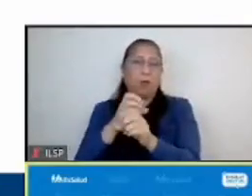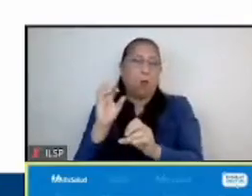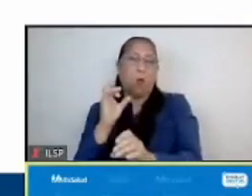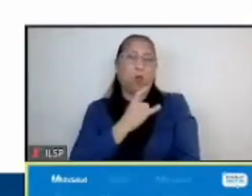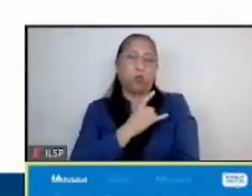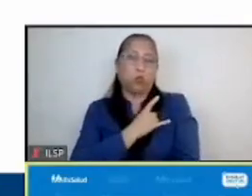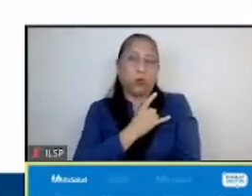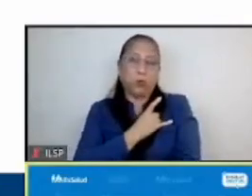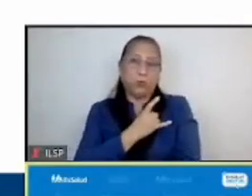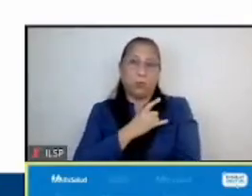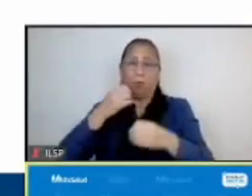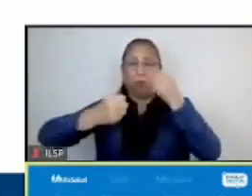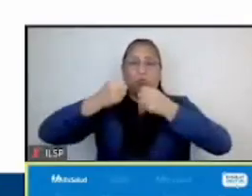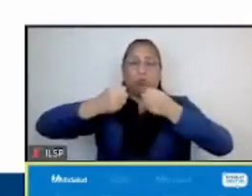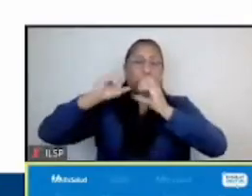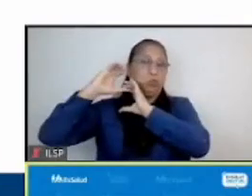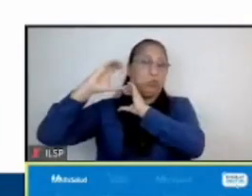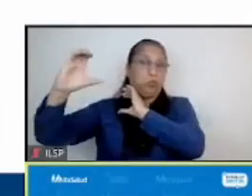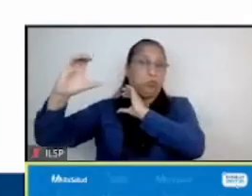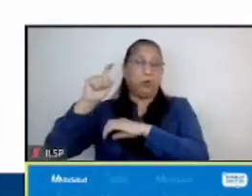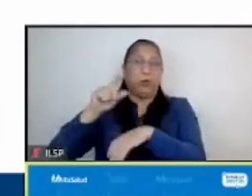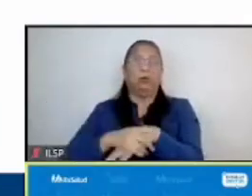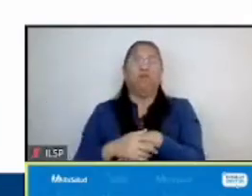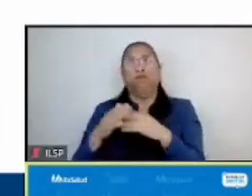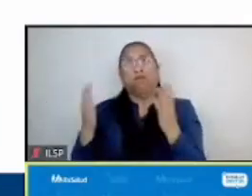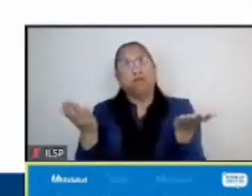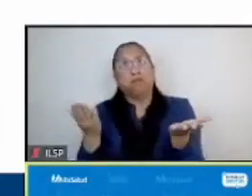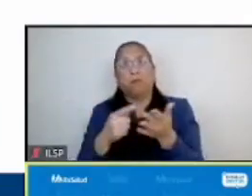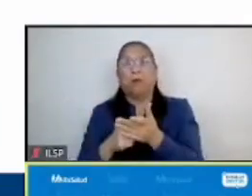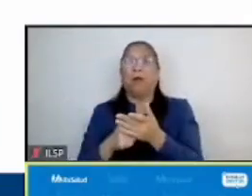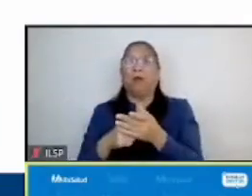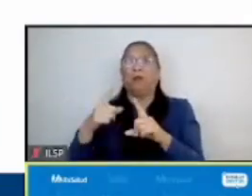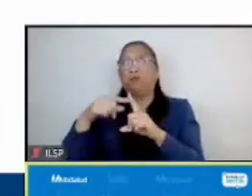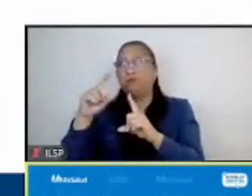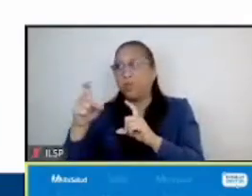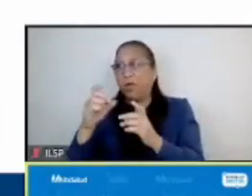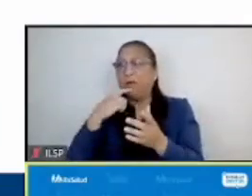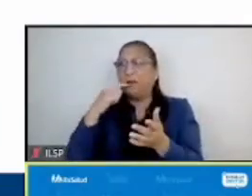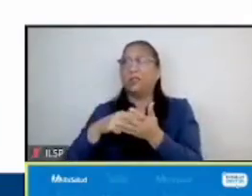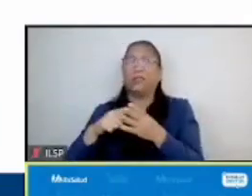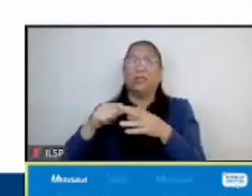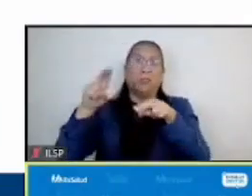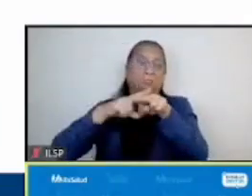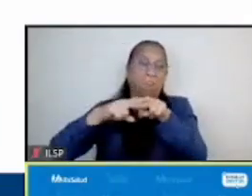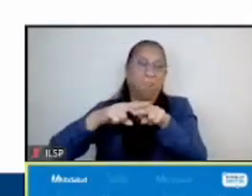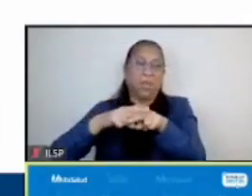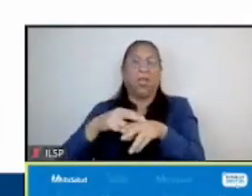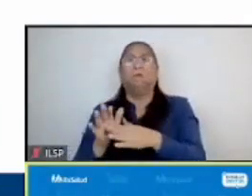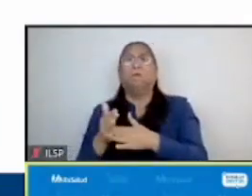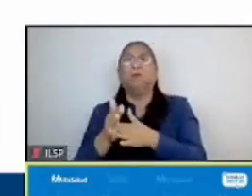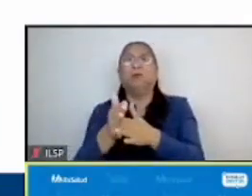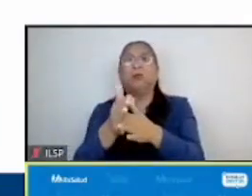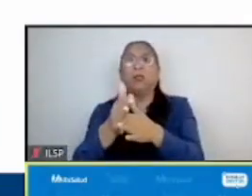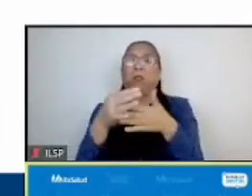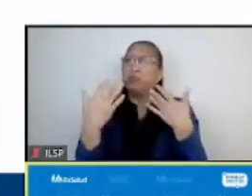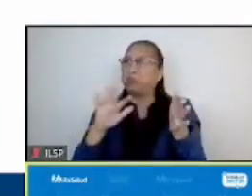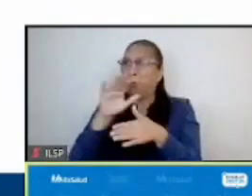en el transporte público, ya sea la combi, sea el colectivo, sea el tren, sea el metropolitano, sea lo que sea que uno